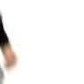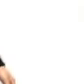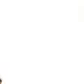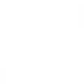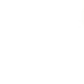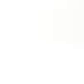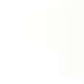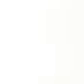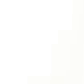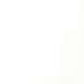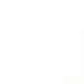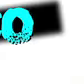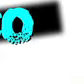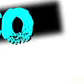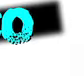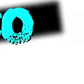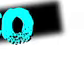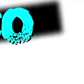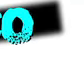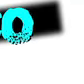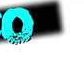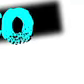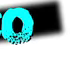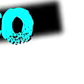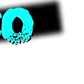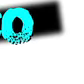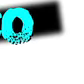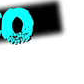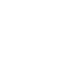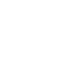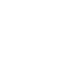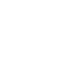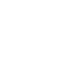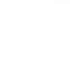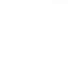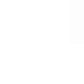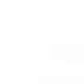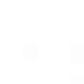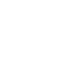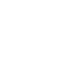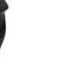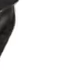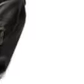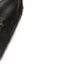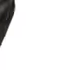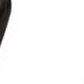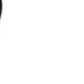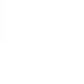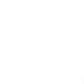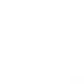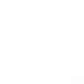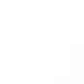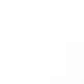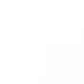Tú que vives en Sucre, ahorita mismo va a terminar el programa, te preparas tu desayunito, te preparas y te vas para la Villa